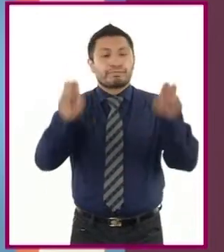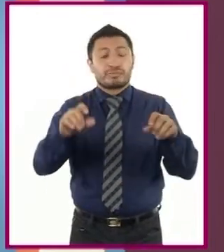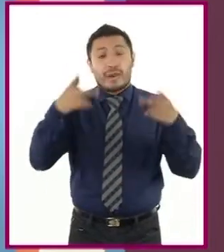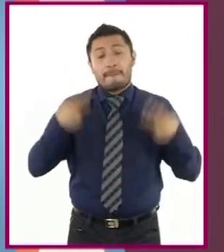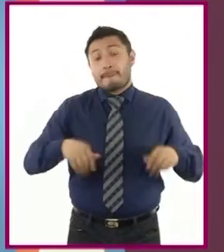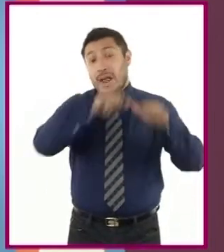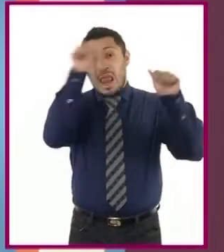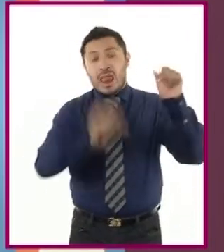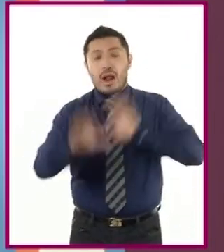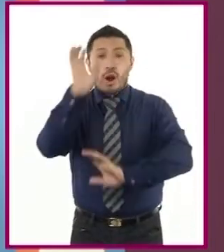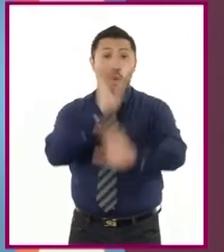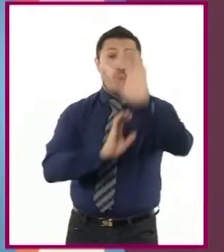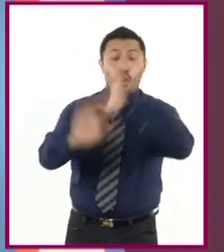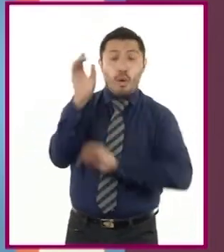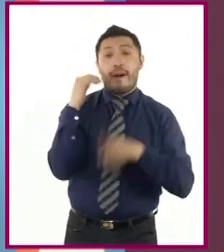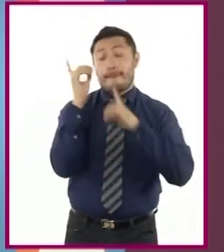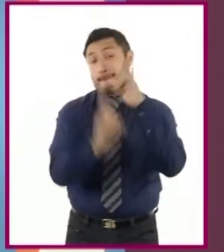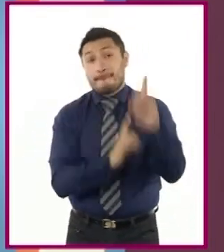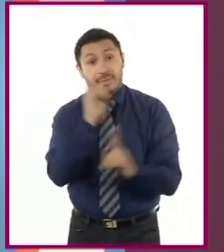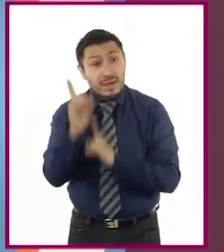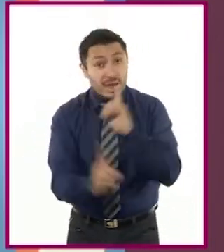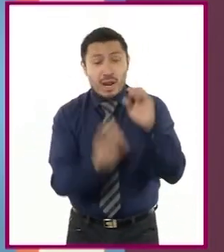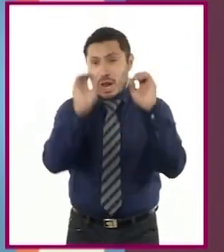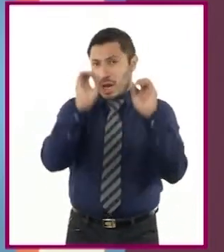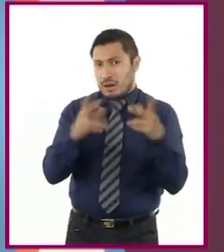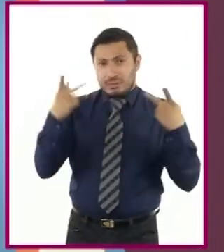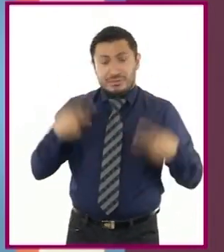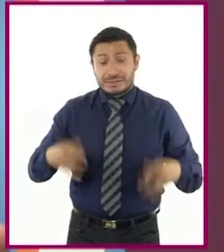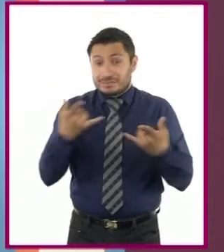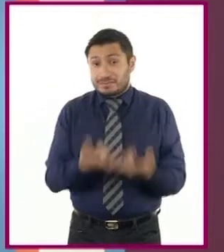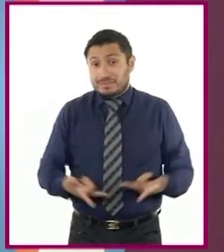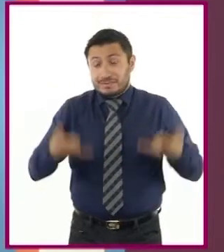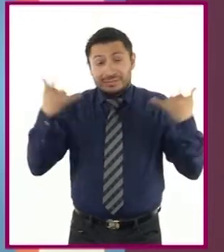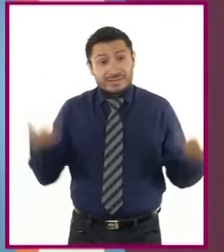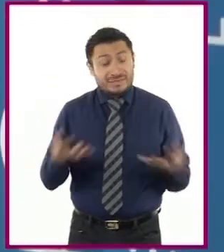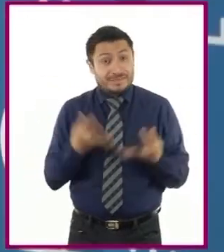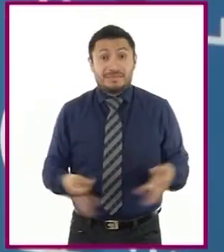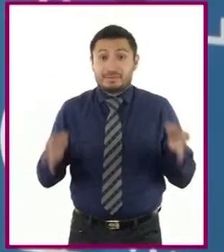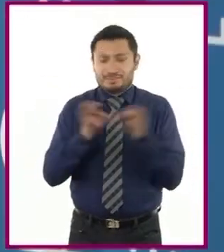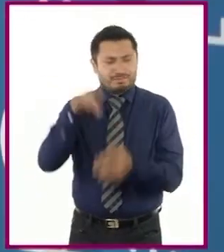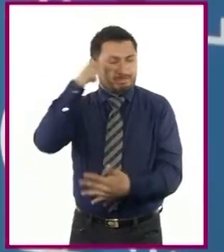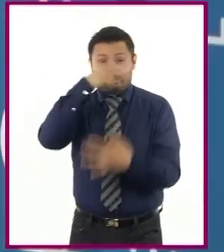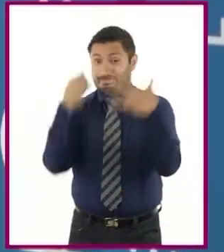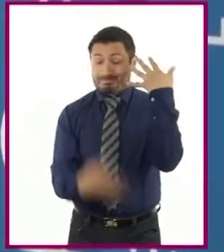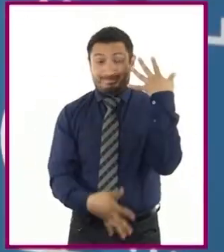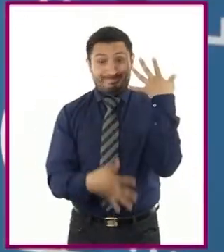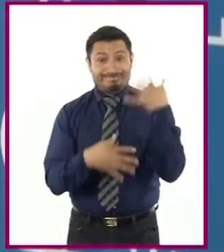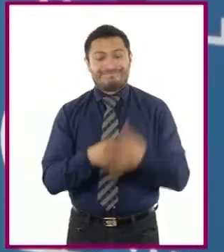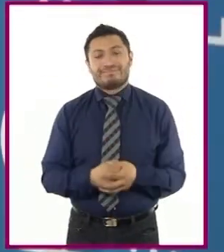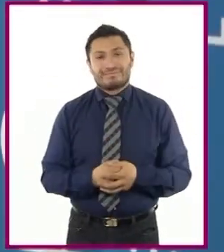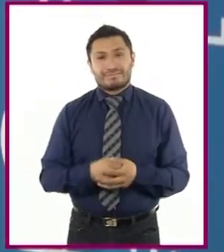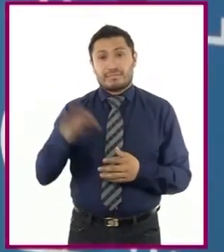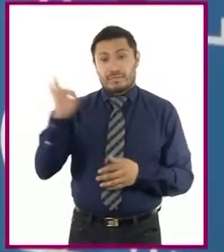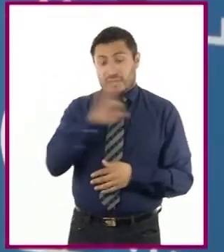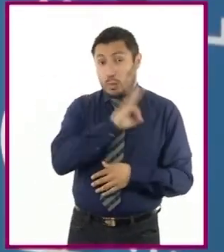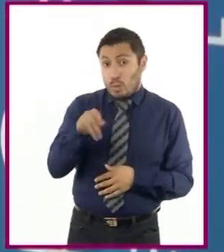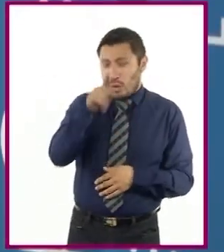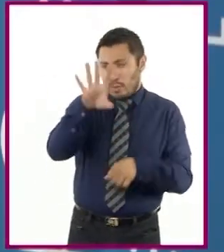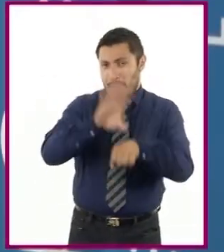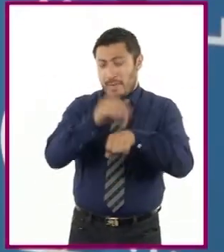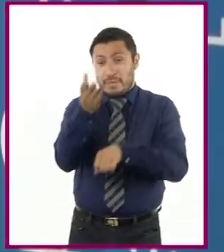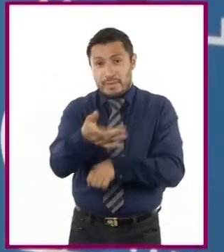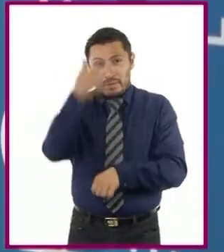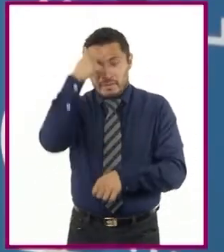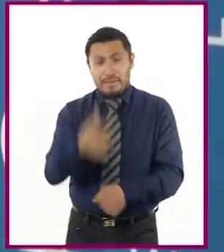artista, cantante, deportista o personaje histórico, etc. Si es posible, pidan permiso para poder